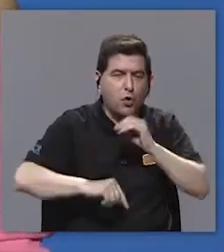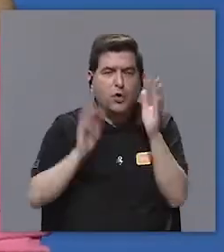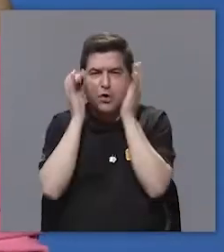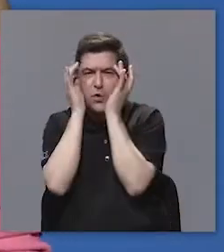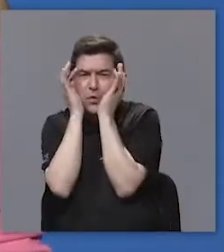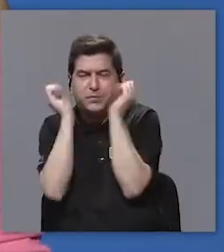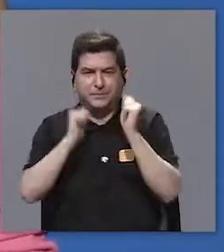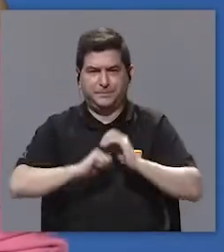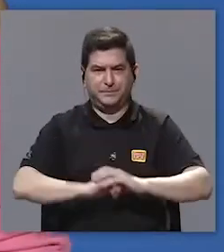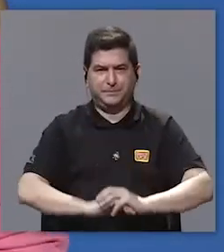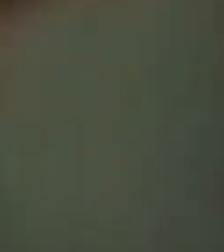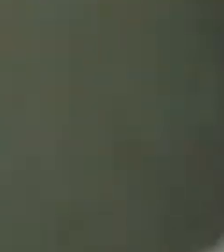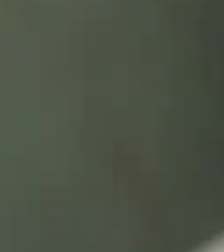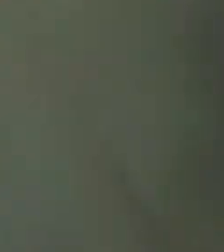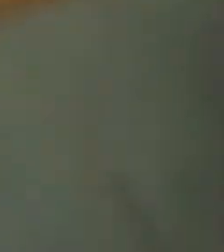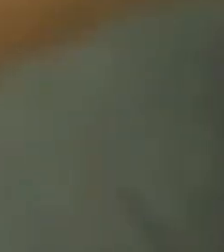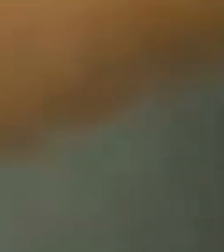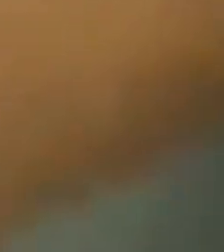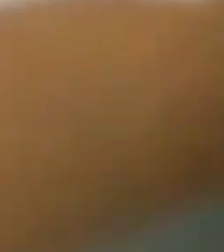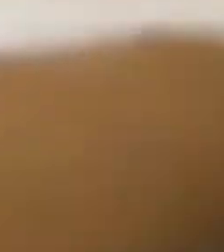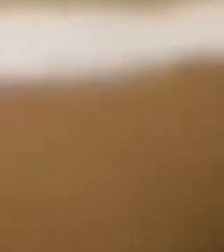el dolor o langosta